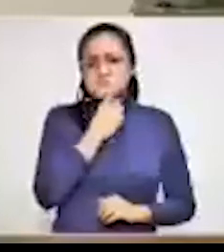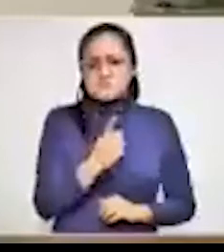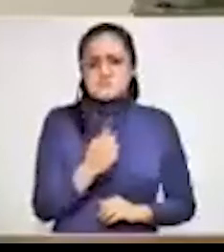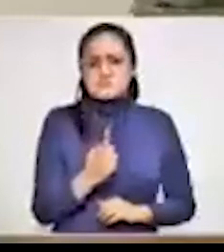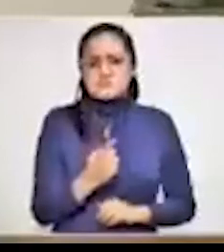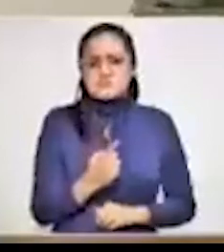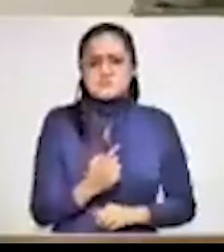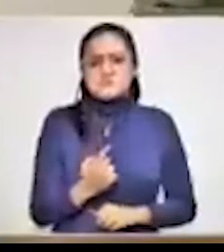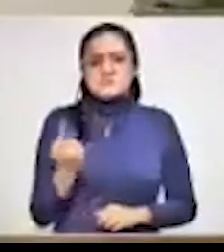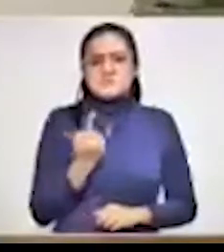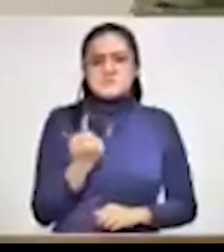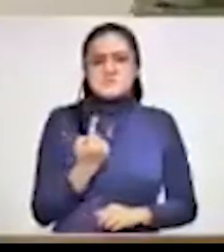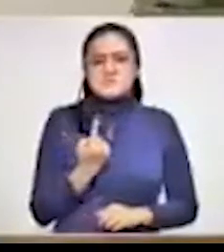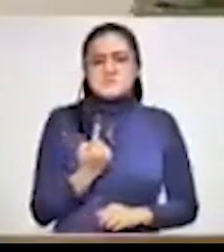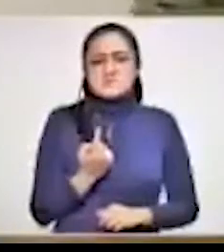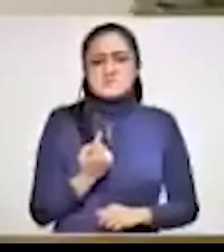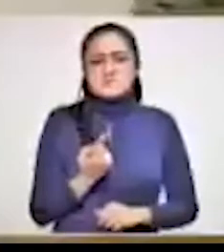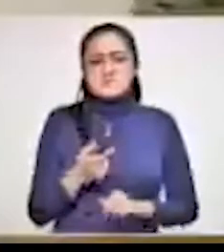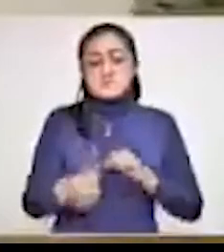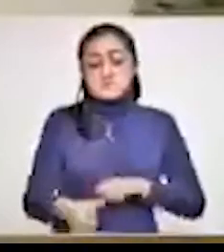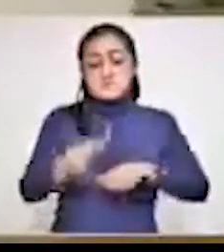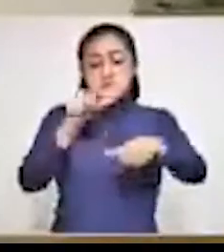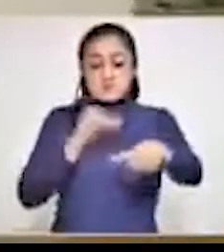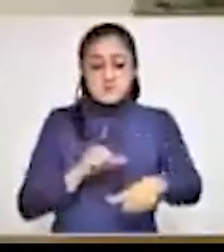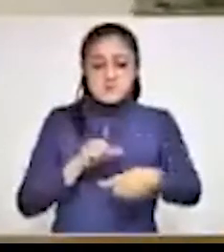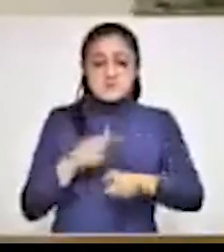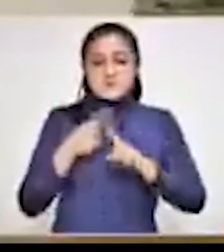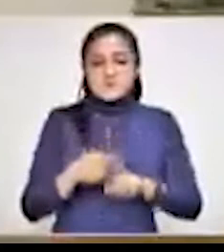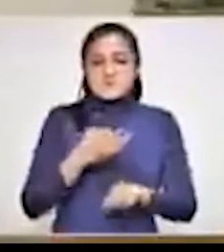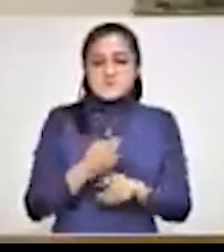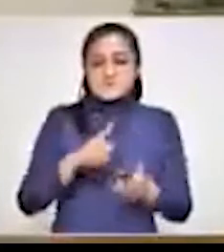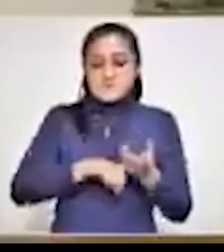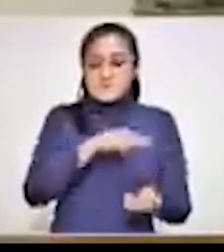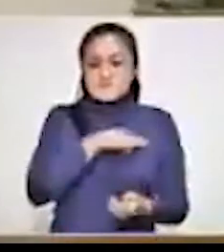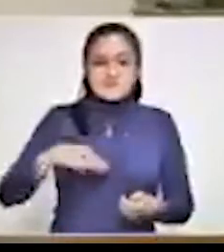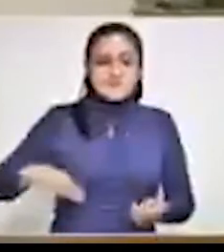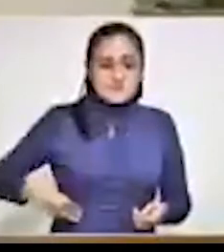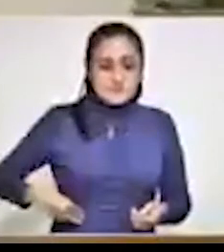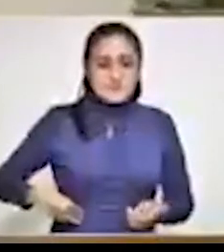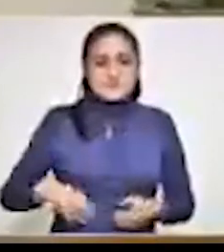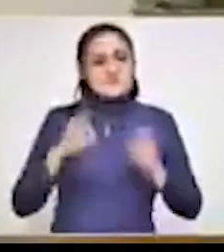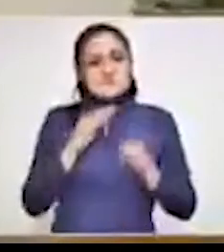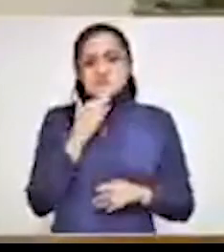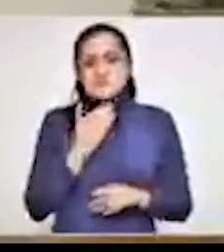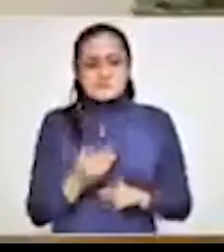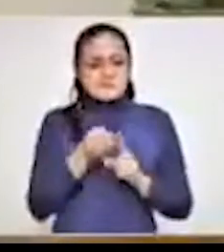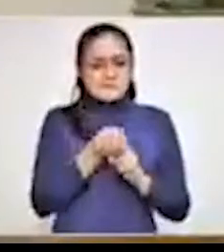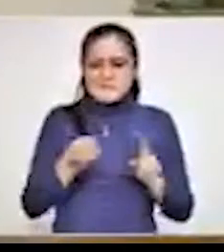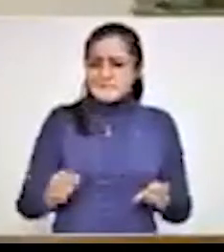Los traslados de poder municipal se dieron de manera adecuada,